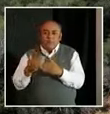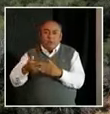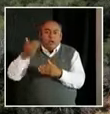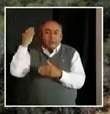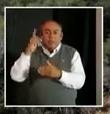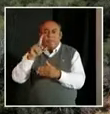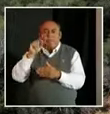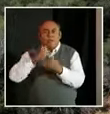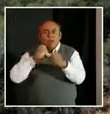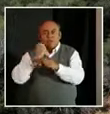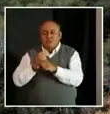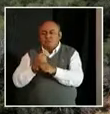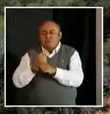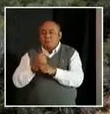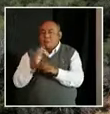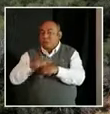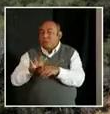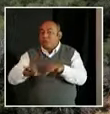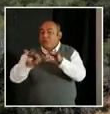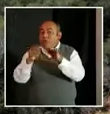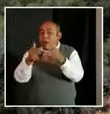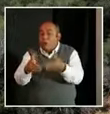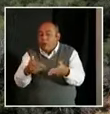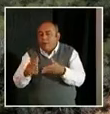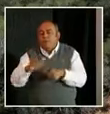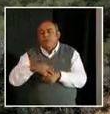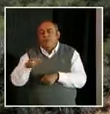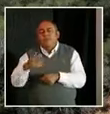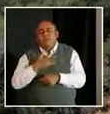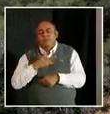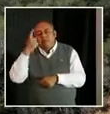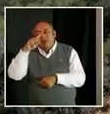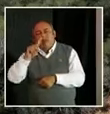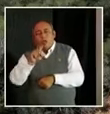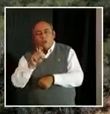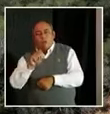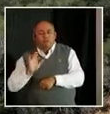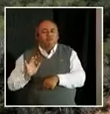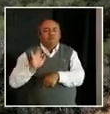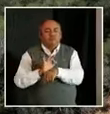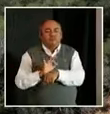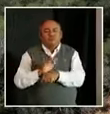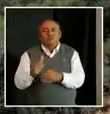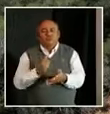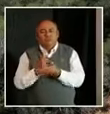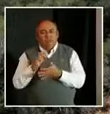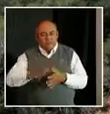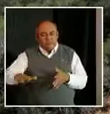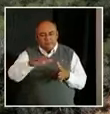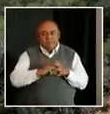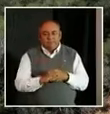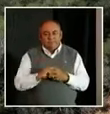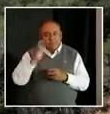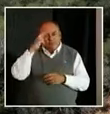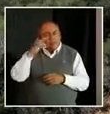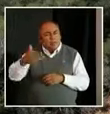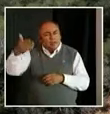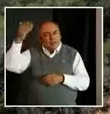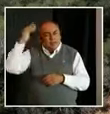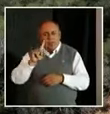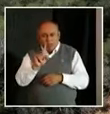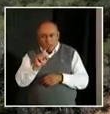de abastecimiento de agua para la ciudad. Recordemos que la última obra importante